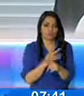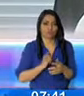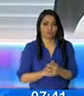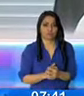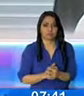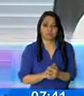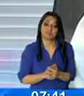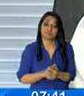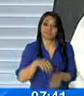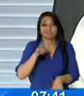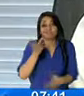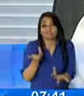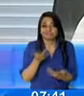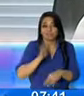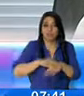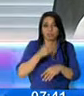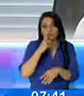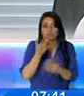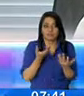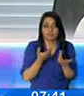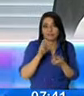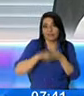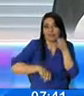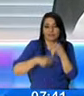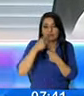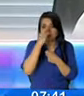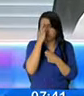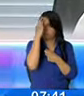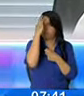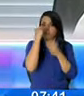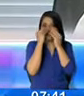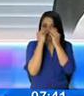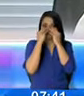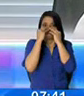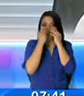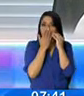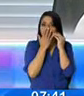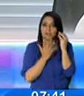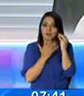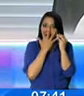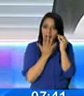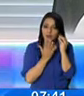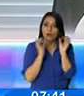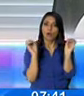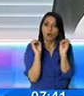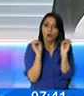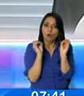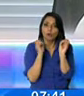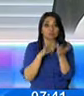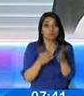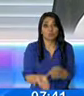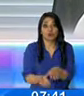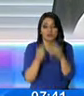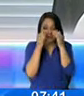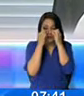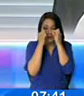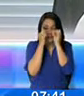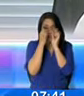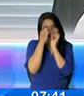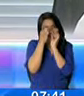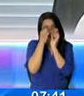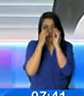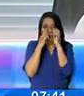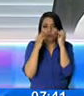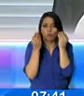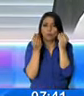deformidades cuando son externas pueden causar ulceraciones eh sangrados pueden causar inclusive muerte de los tejidos cuando son